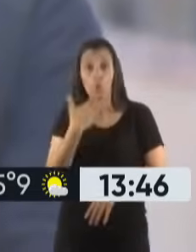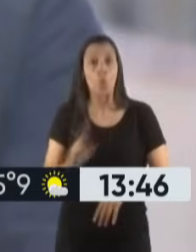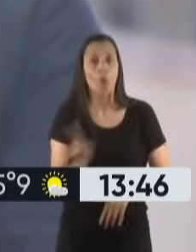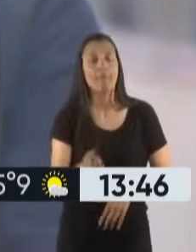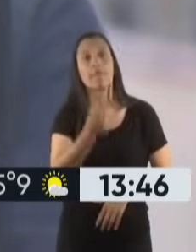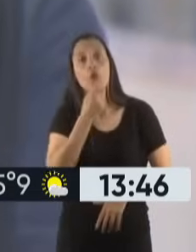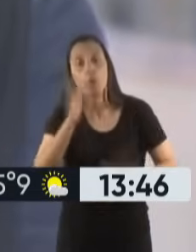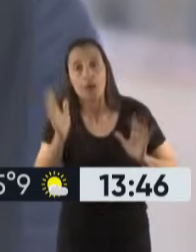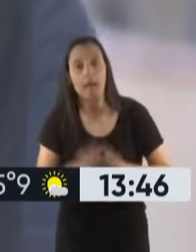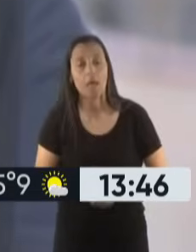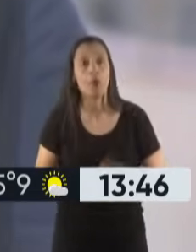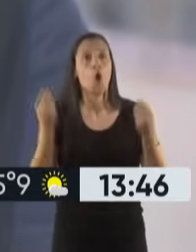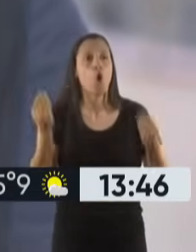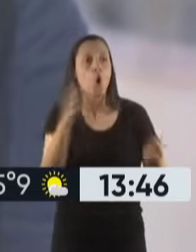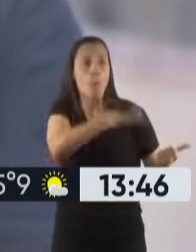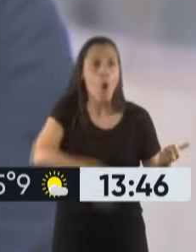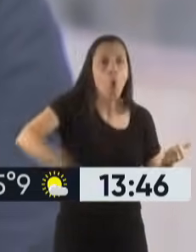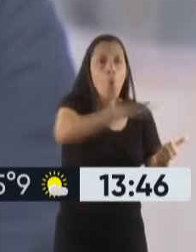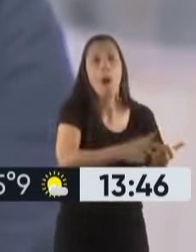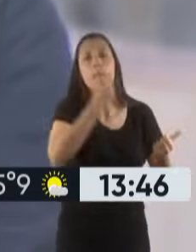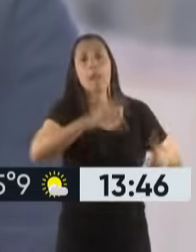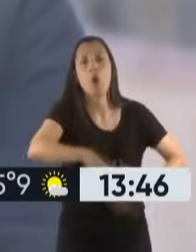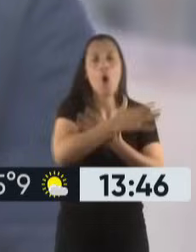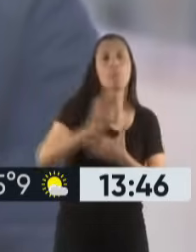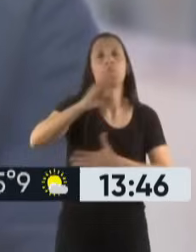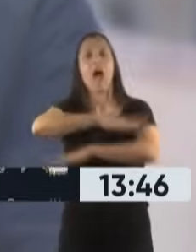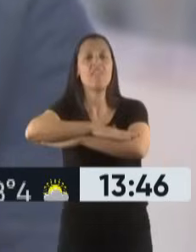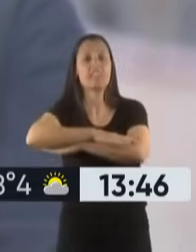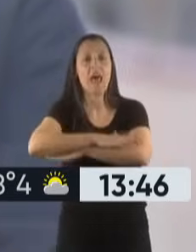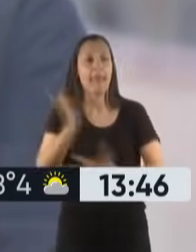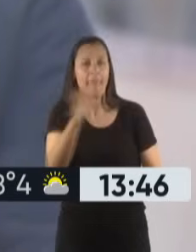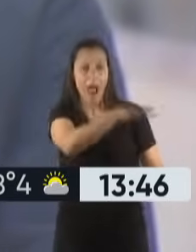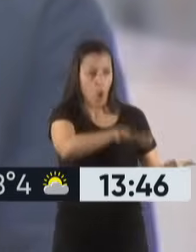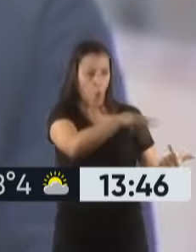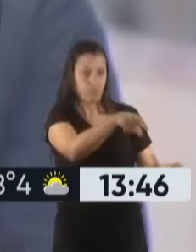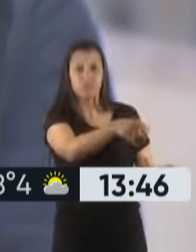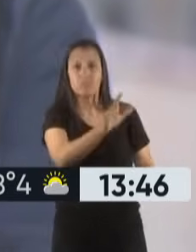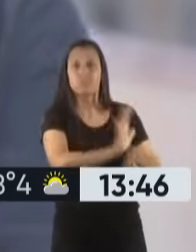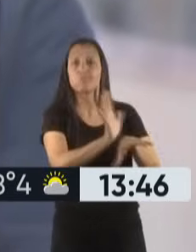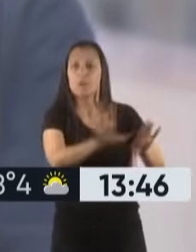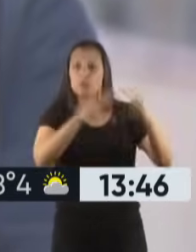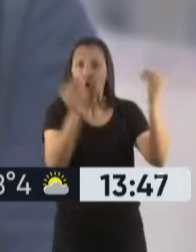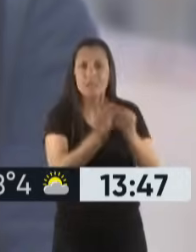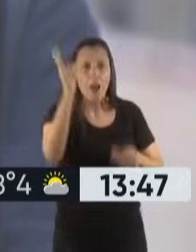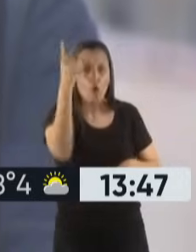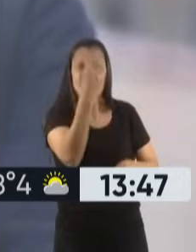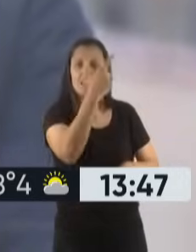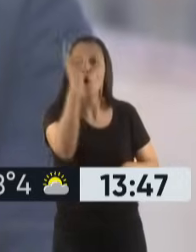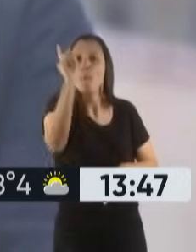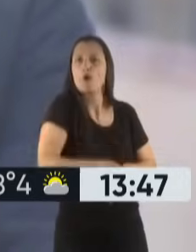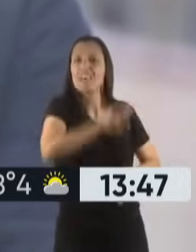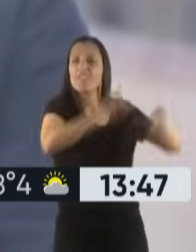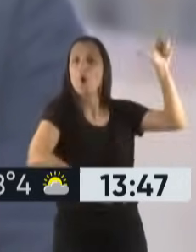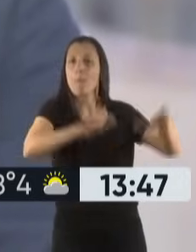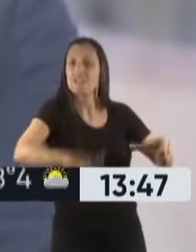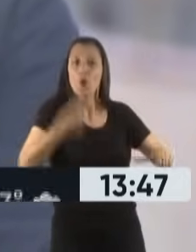por ejemplo, zonas como Lomas de Zamora, como Avellaneda... tenían al 82% de los vecinos,